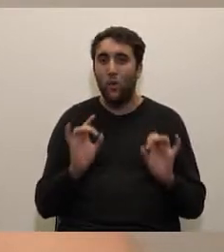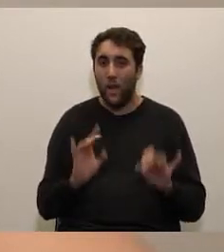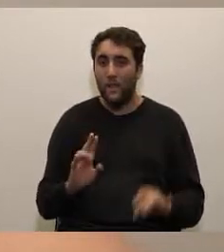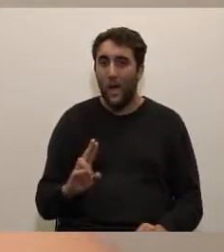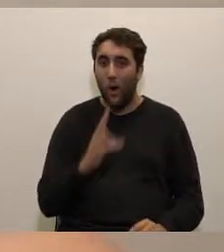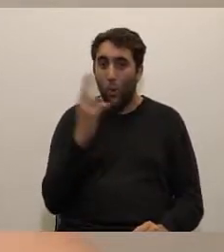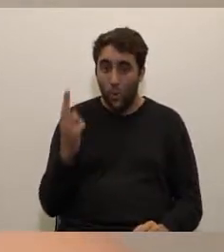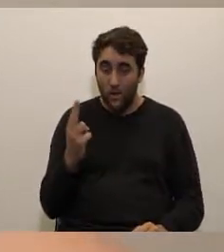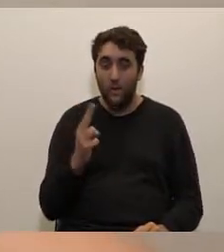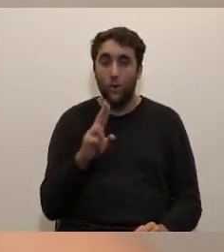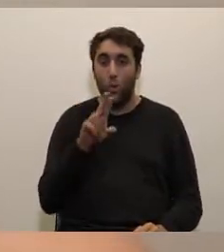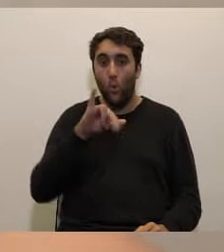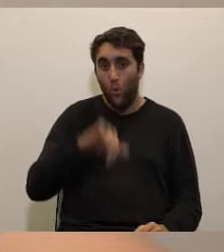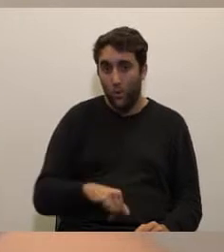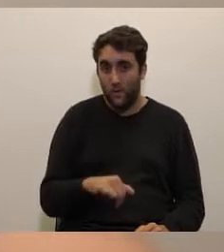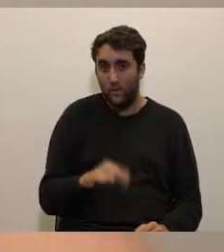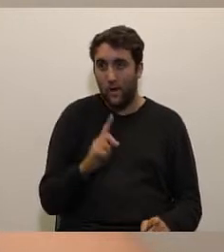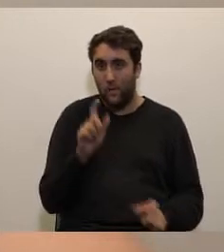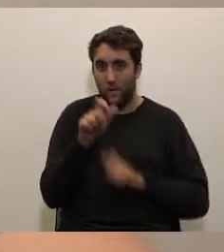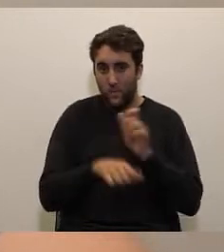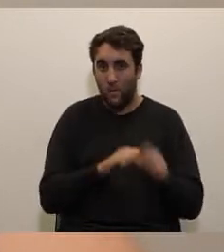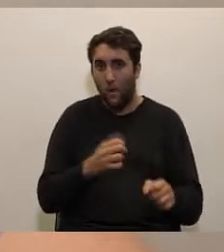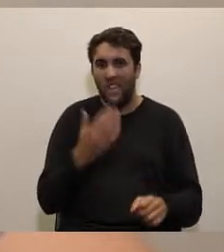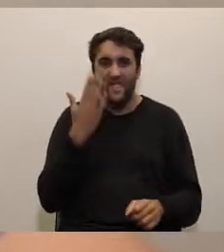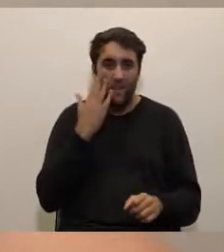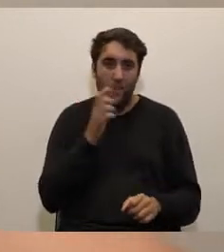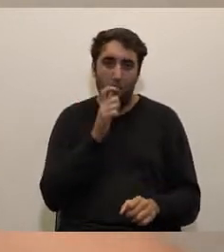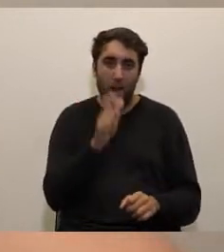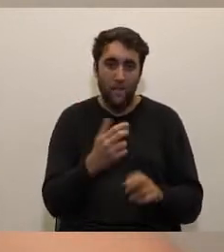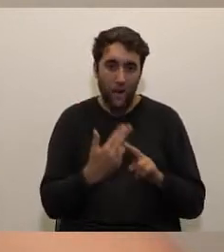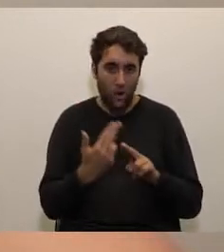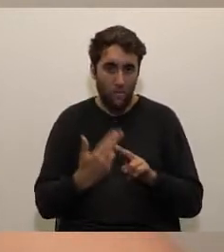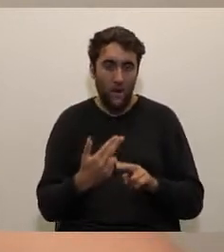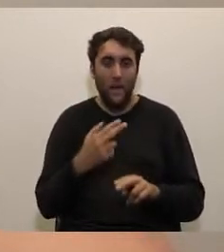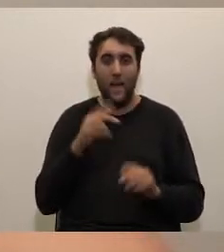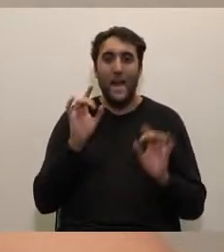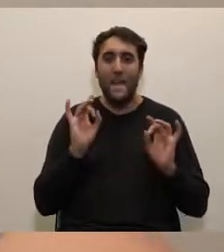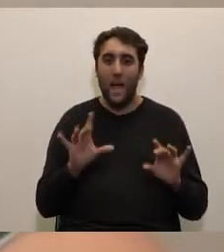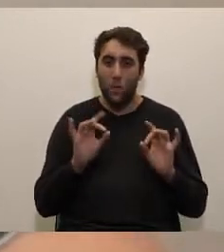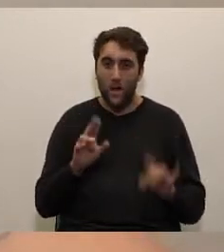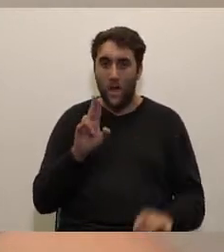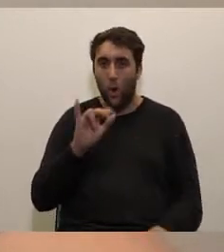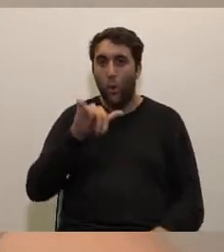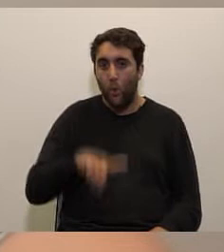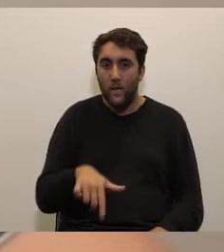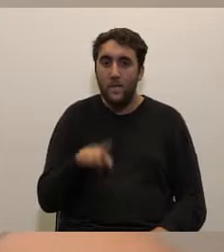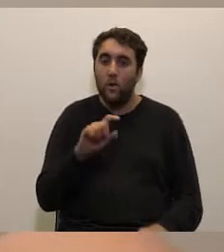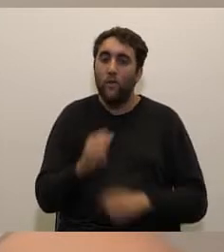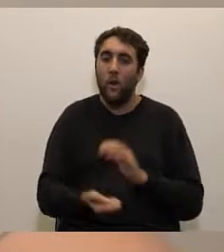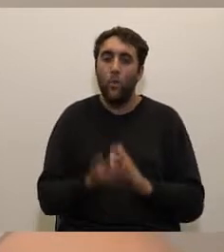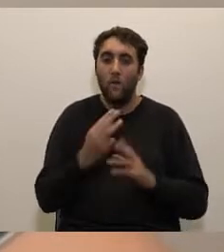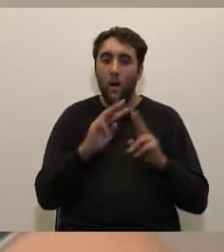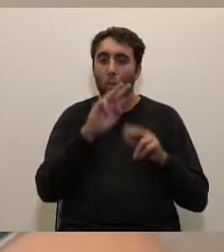sencillo, nunca se sabe cómo se tiene que decir ese otro nombre. Y bueno, Naturalista UI es justamente una plataforma